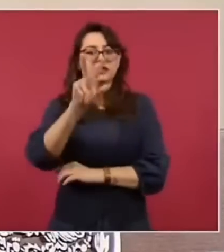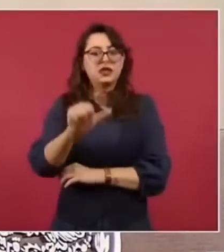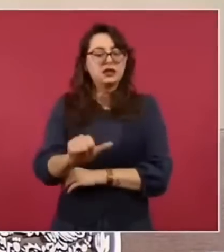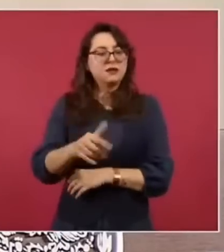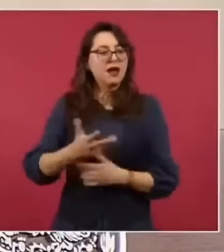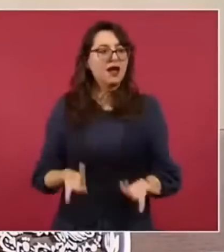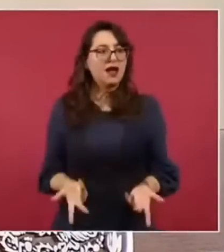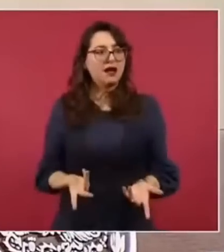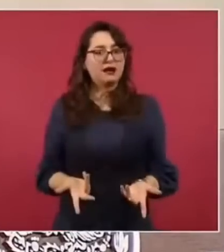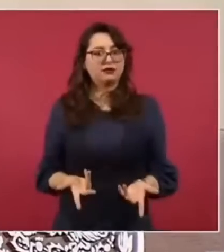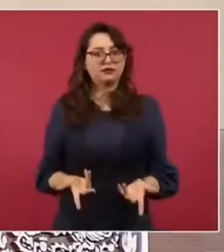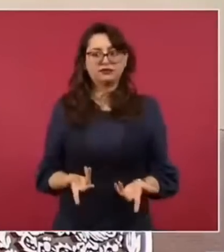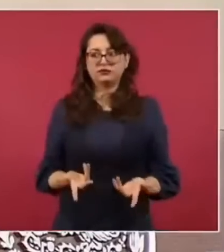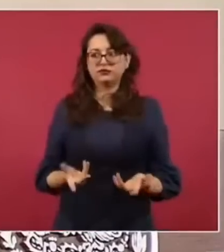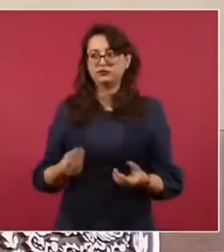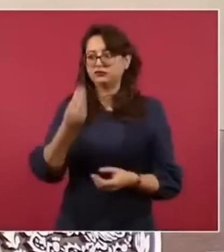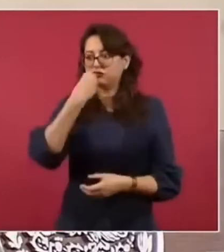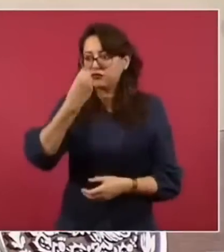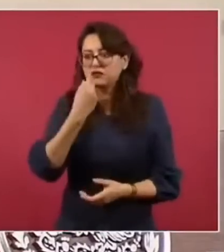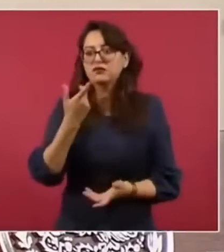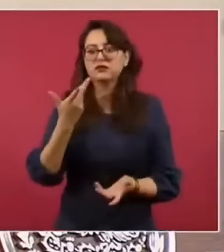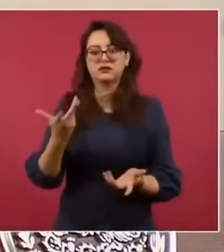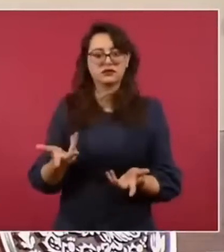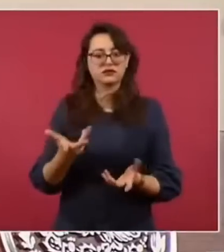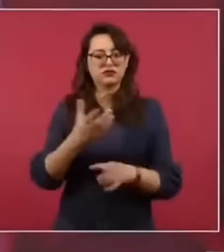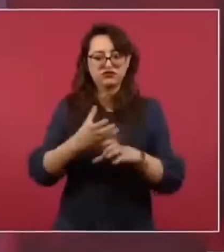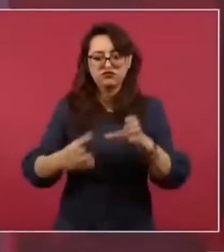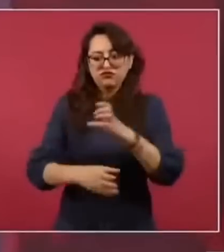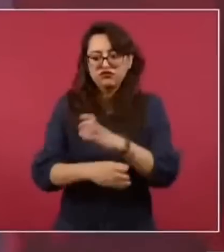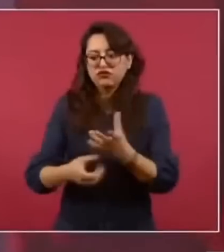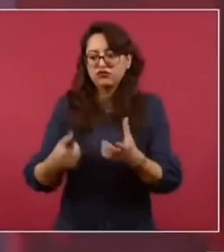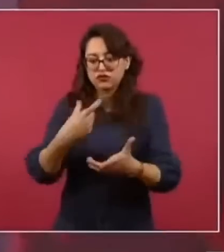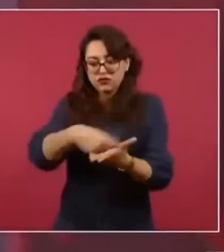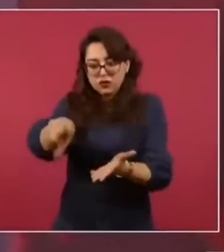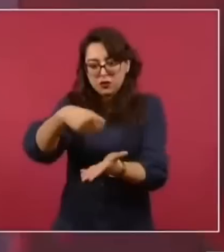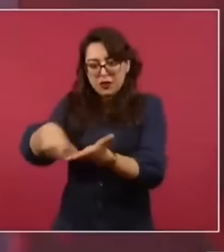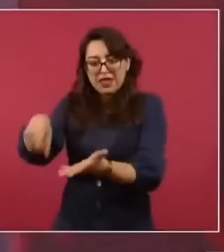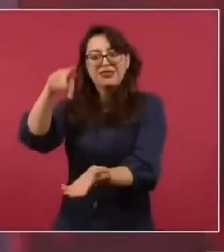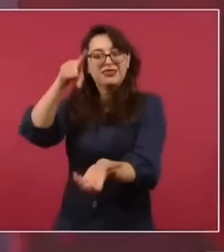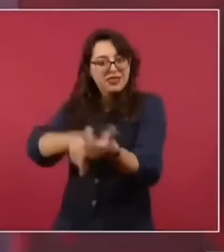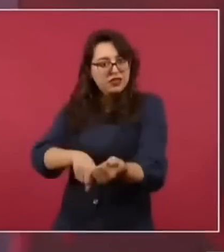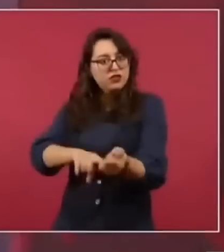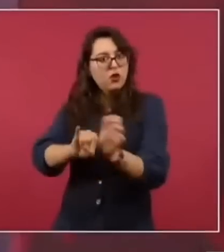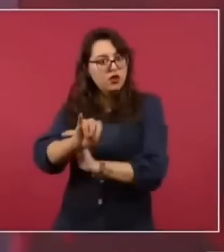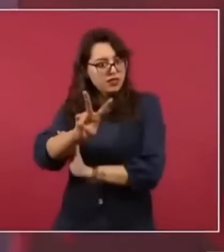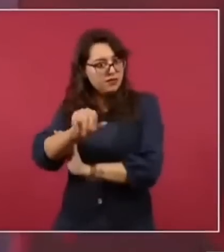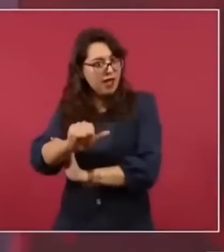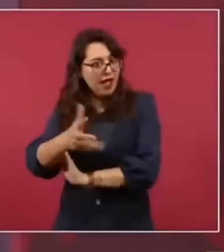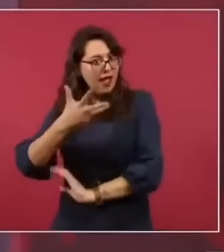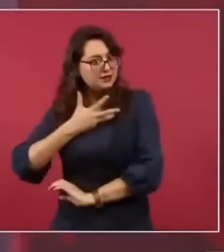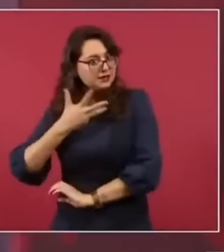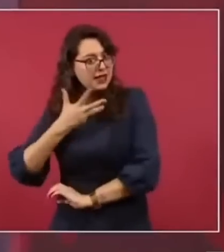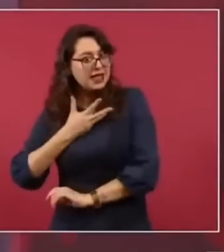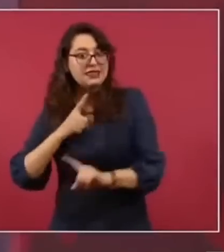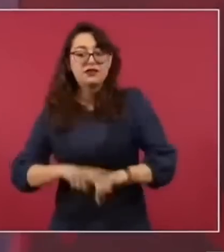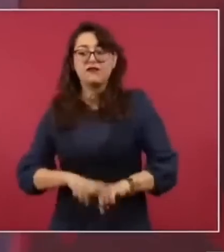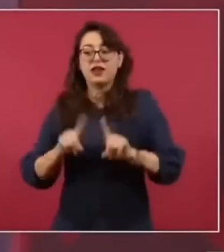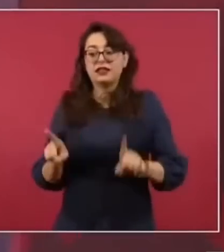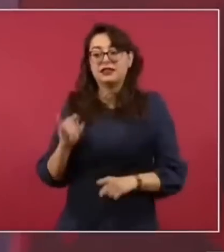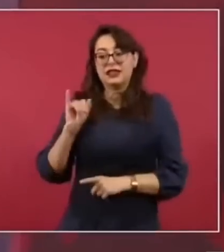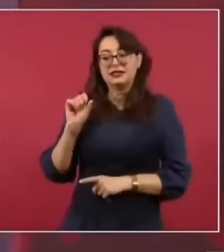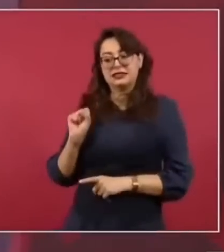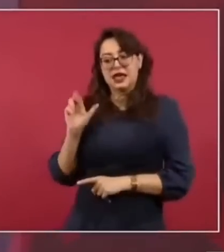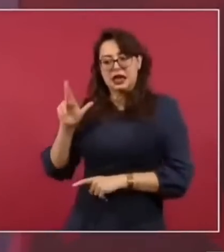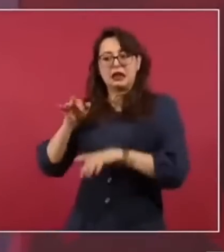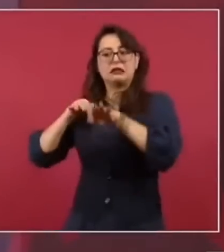la renta es para las utilidades, pero ese tiene que ver directamente con el